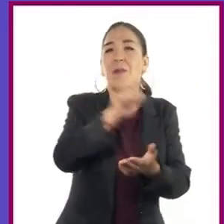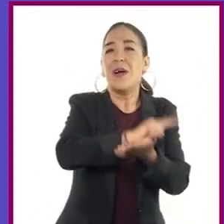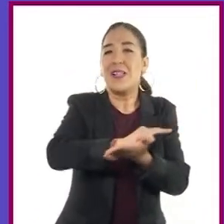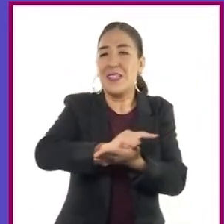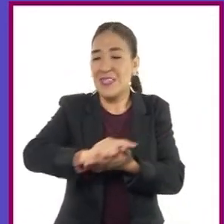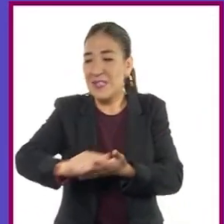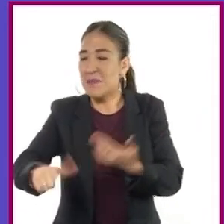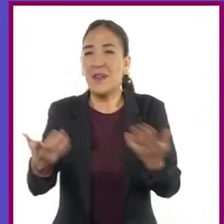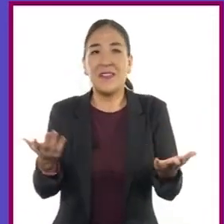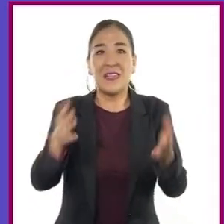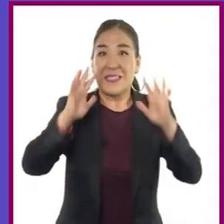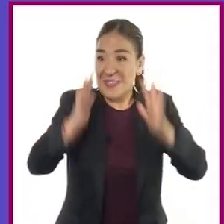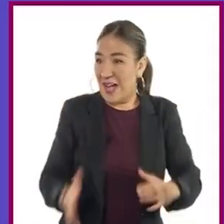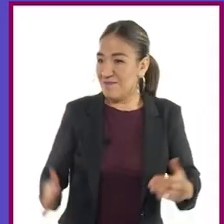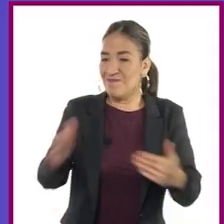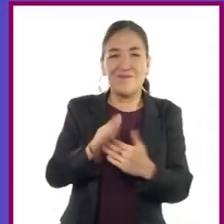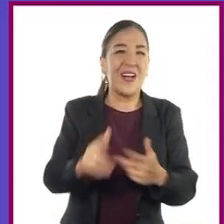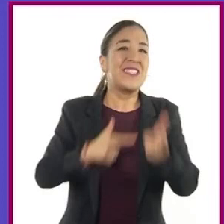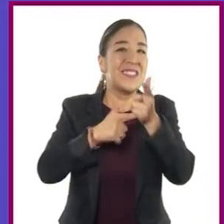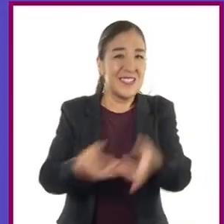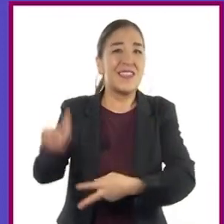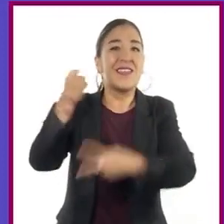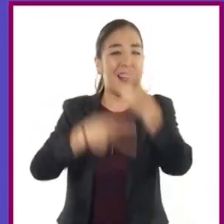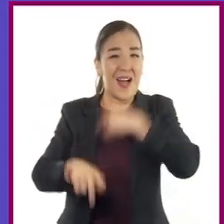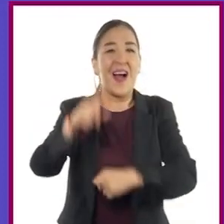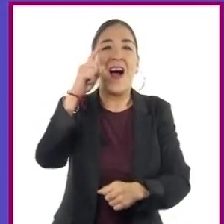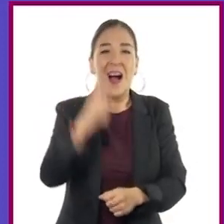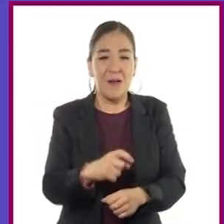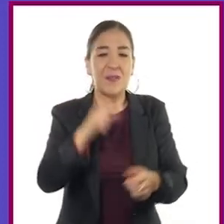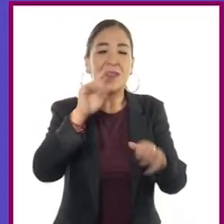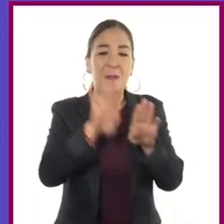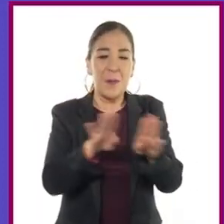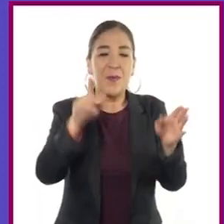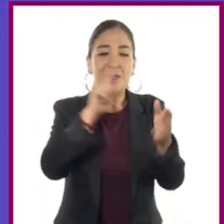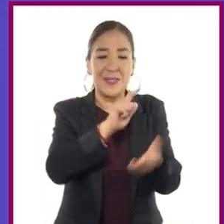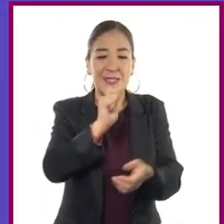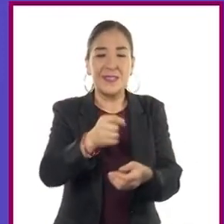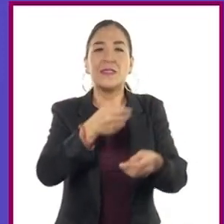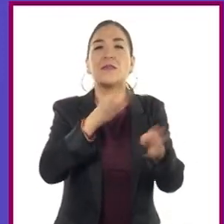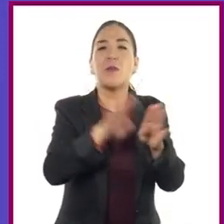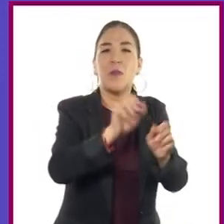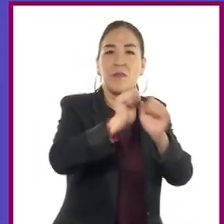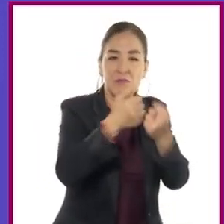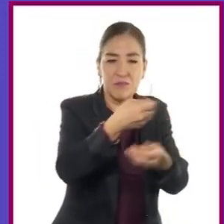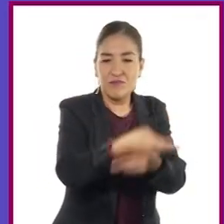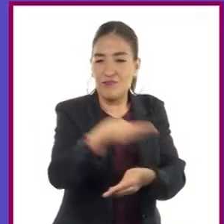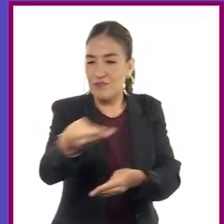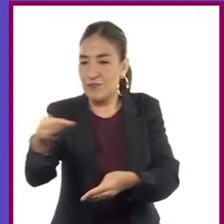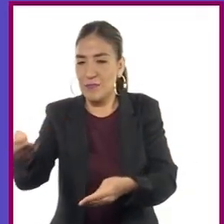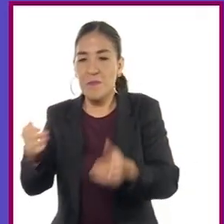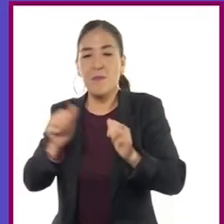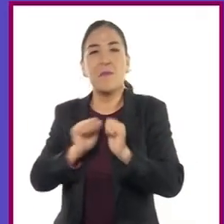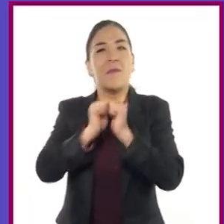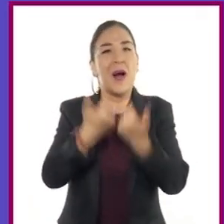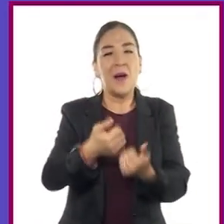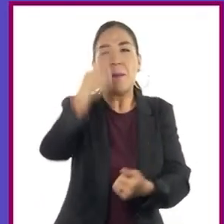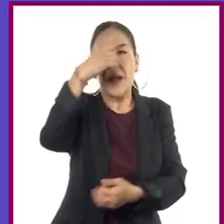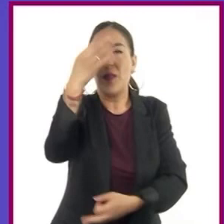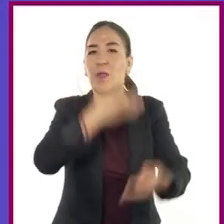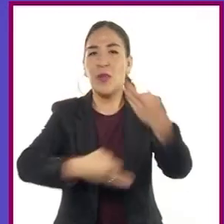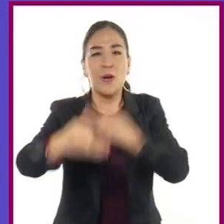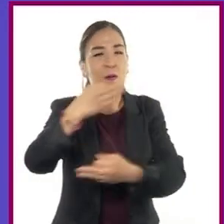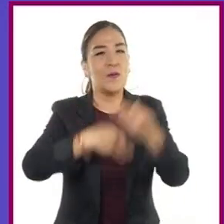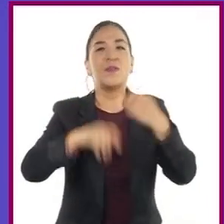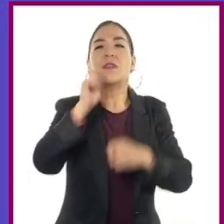se detiene y hay frutas que se caen de maduras. Saber partir el pan y repartirlo, el pan de una verdad común a